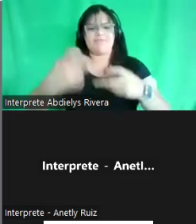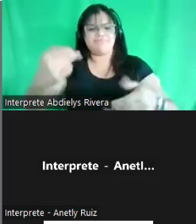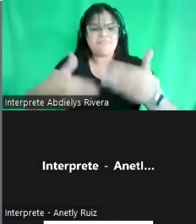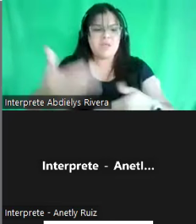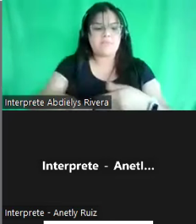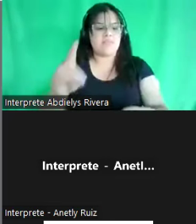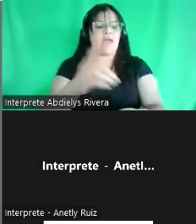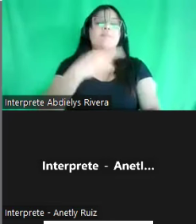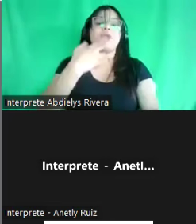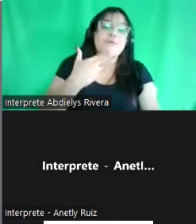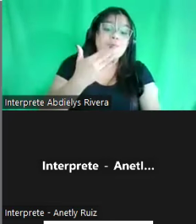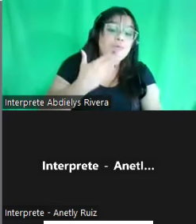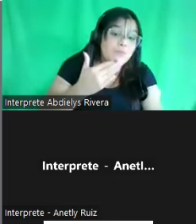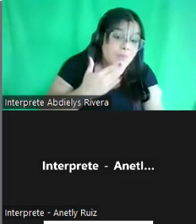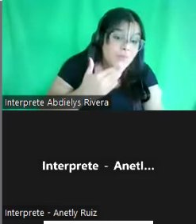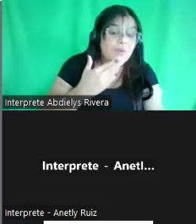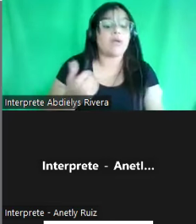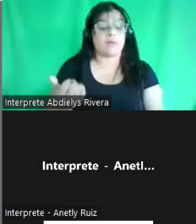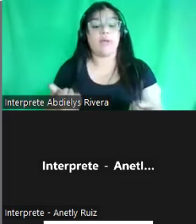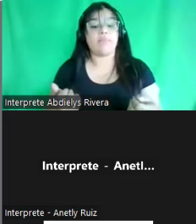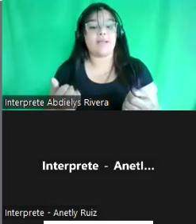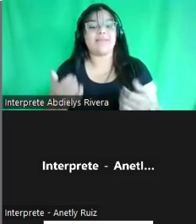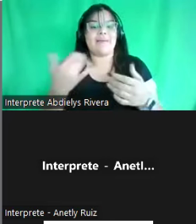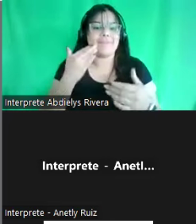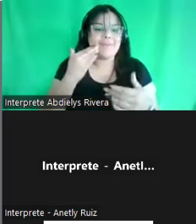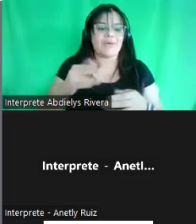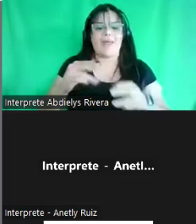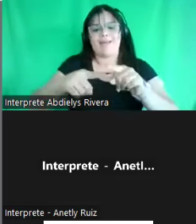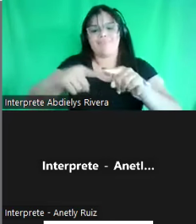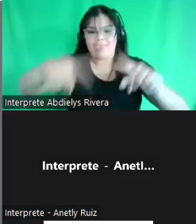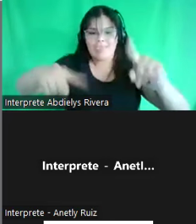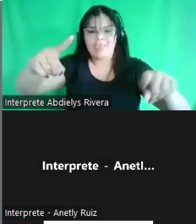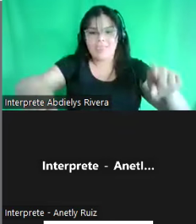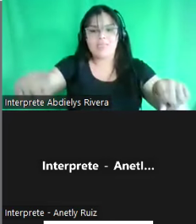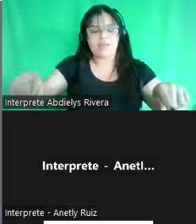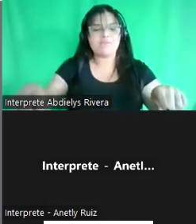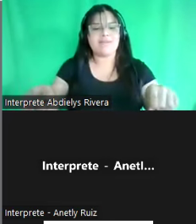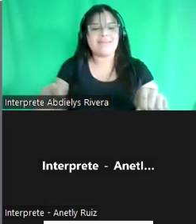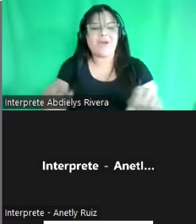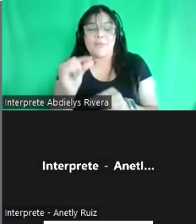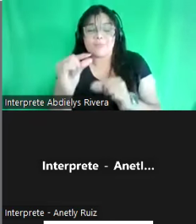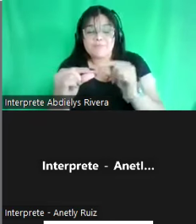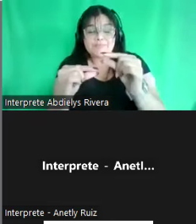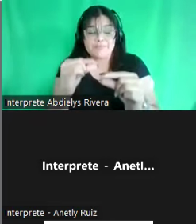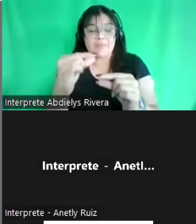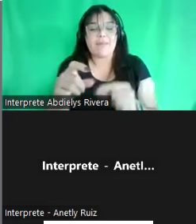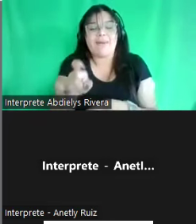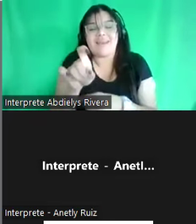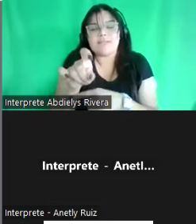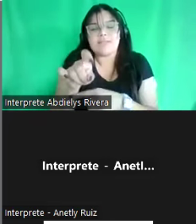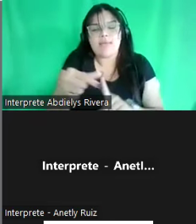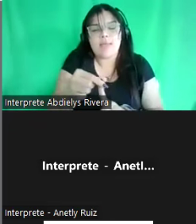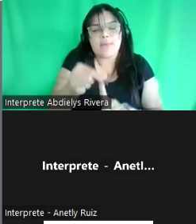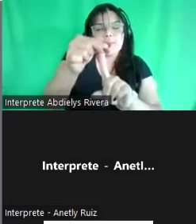diabetes. Sé que las discapacidades se han ido convirtiendo en segmentos pequeños, ¿verdad?, para necesidades especiales de